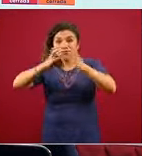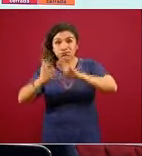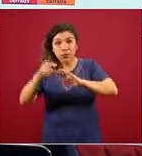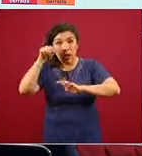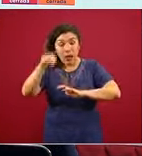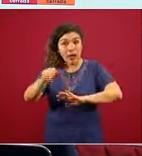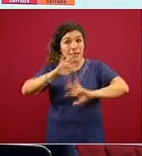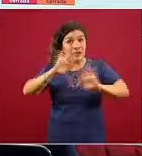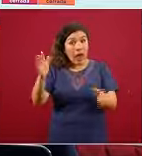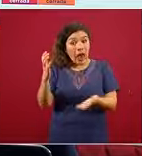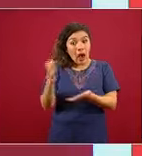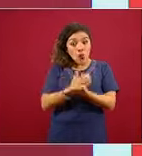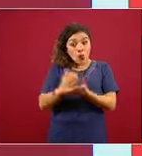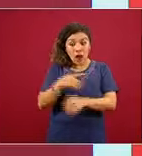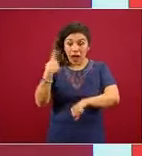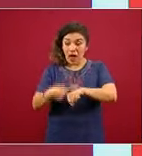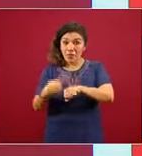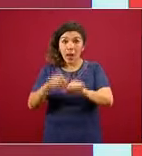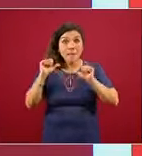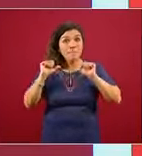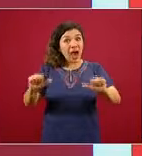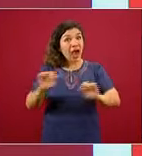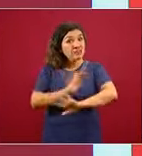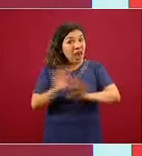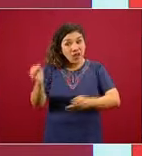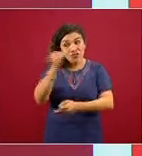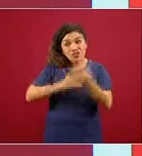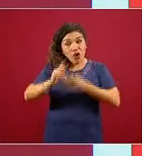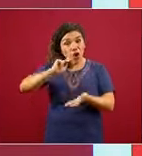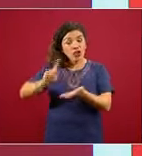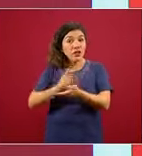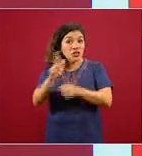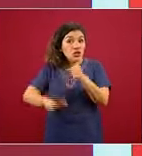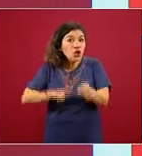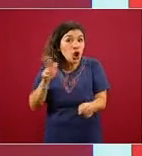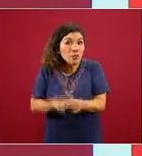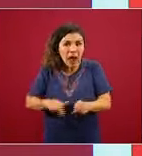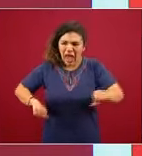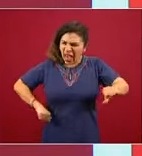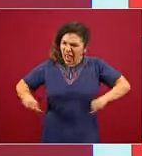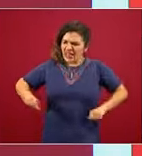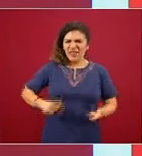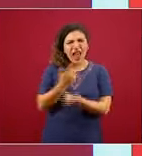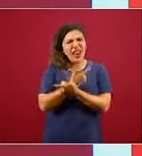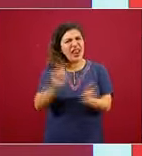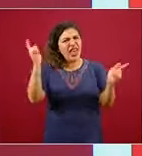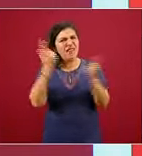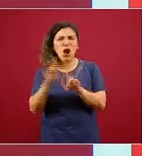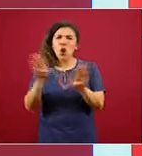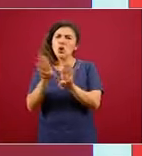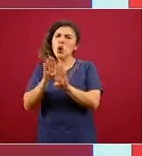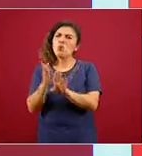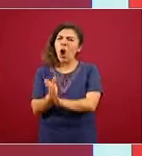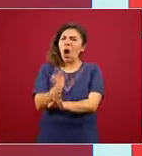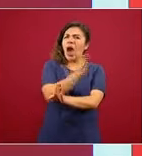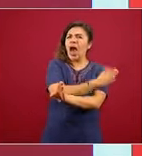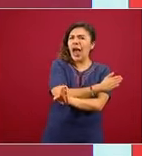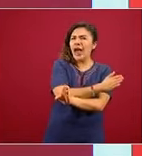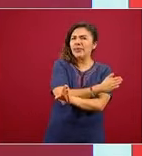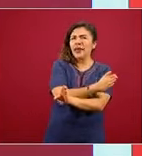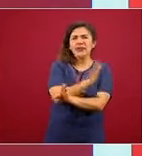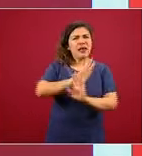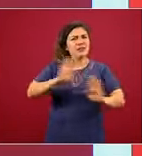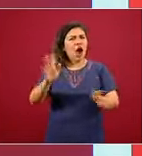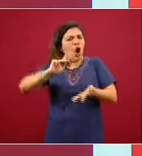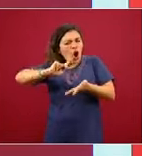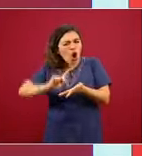que ya la epidemia se terminó, no significa que ya podemos regresar a hacer todas las actividades que anteriormente se realizaban o que ya